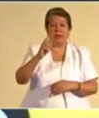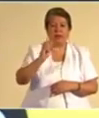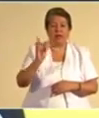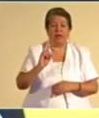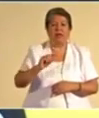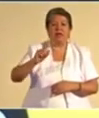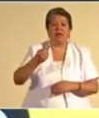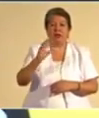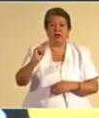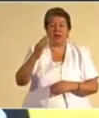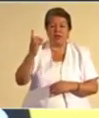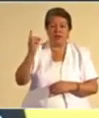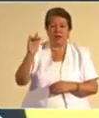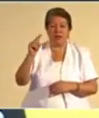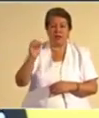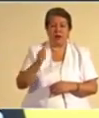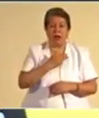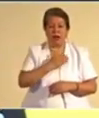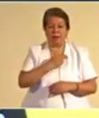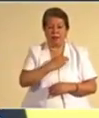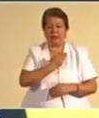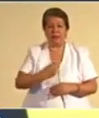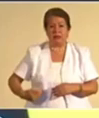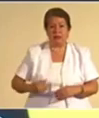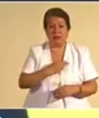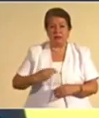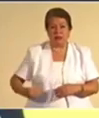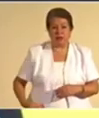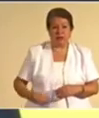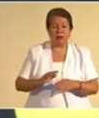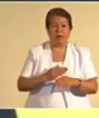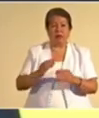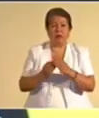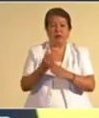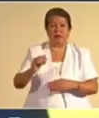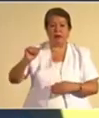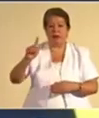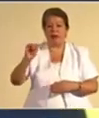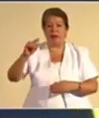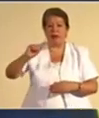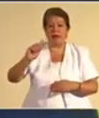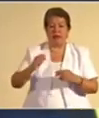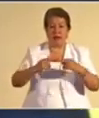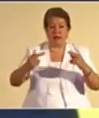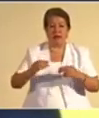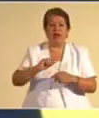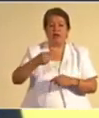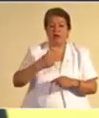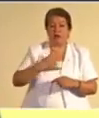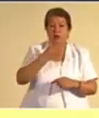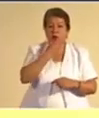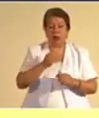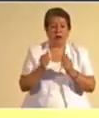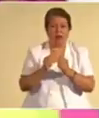a presidente municipal en Toluca por el partido Nueva Alianza. Soy un hombre de fe, con valores y